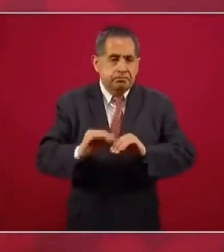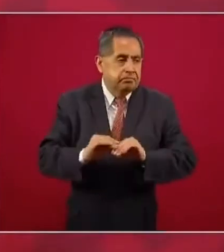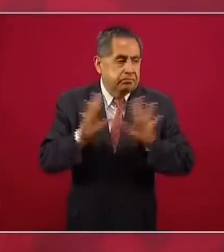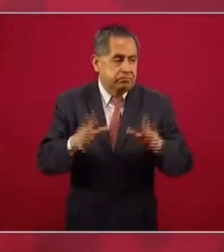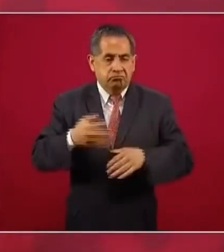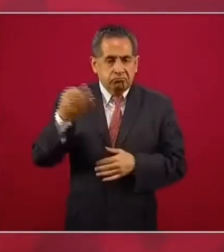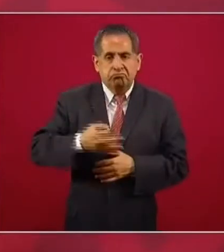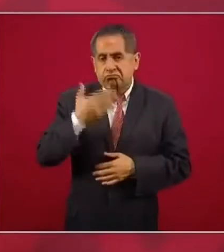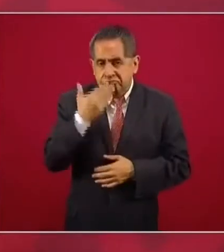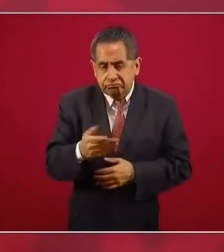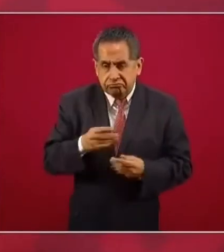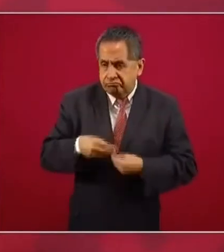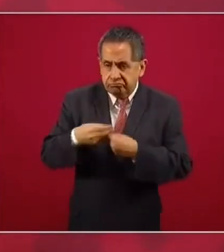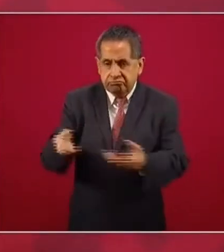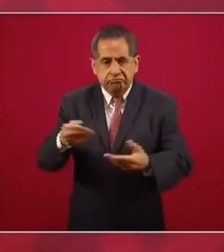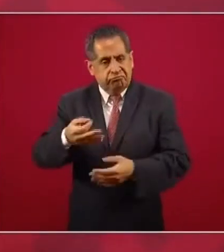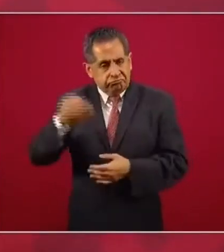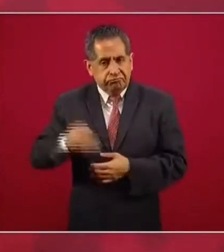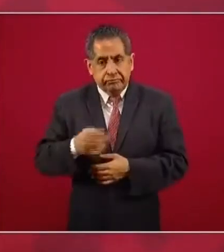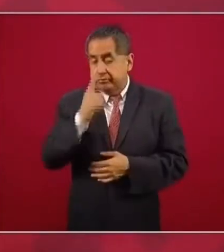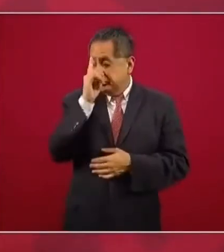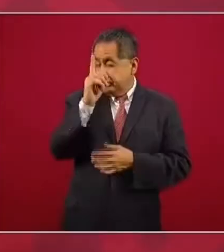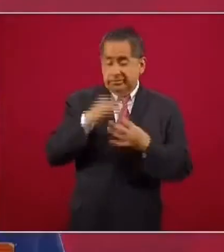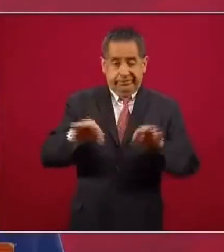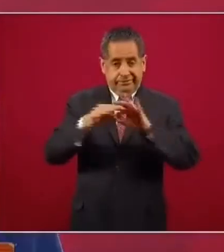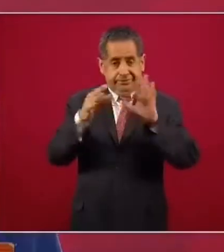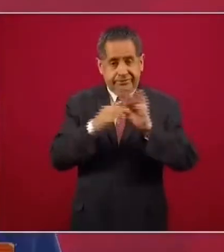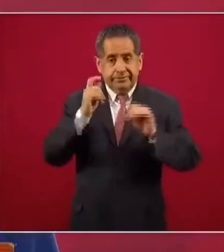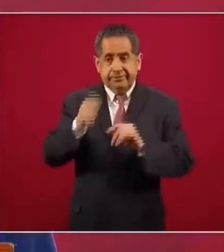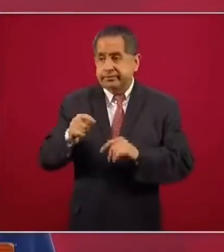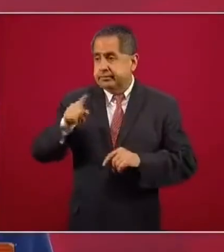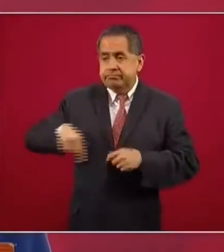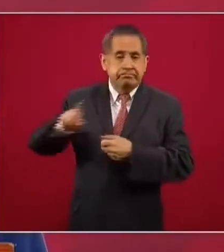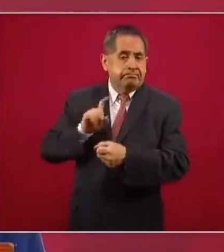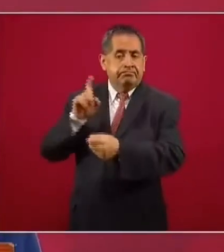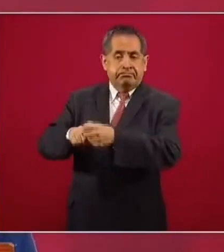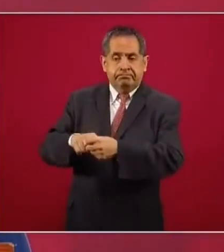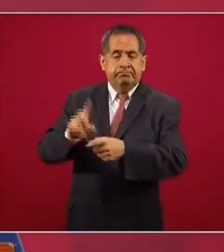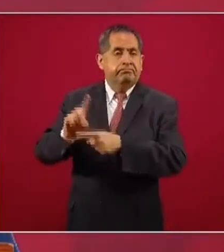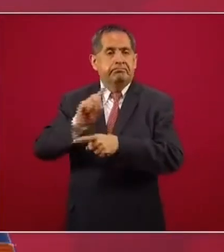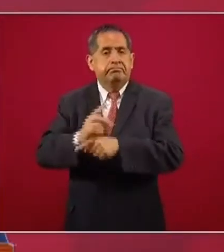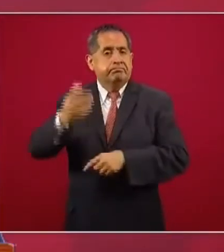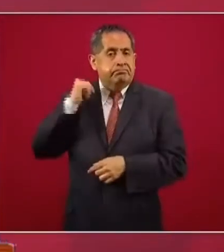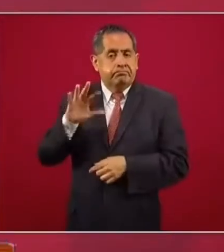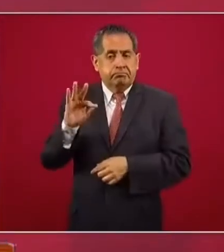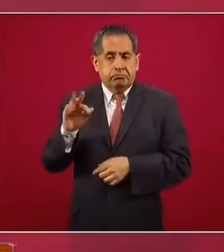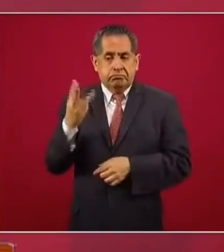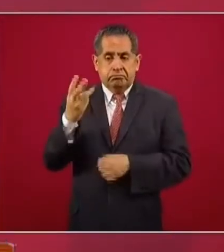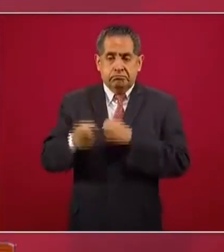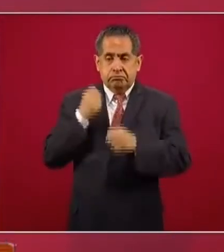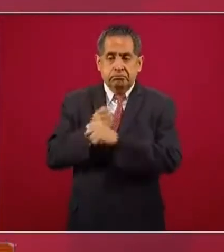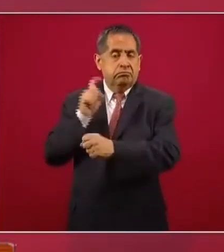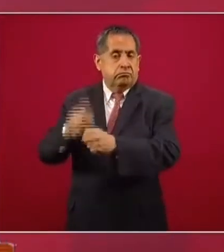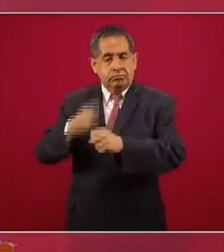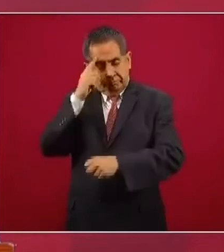eficiencia. Se trata también, y esto es muy importante entenderlo, de fondos que funcionan desde hace 43 años en el caso